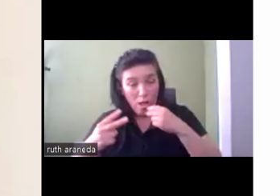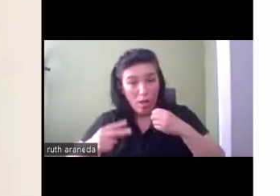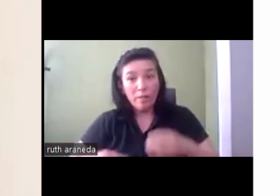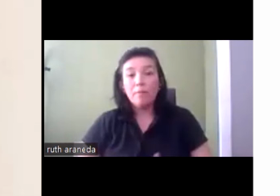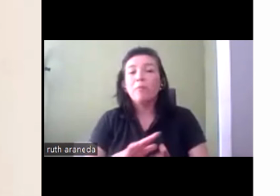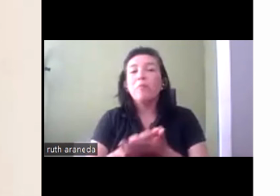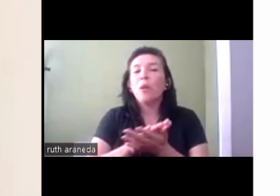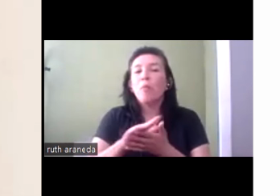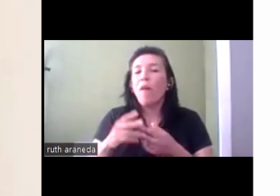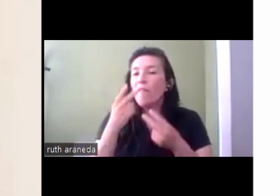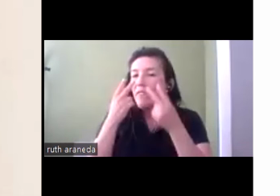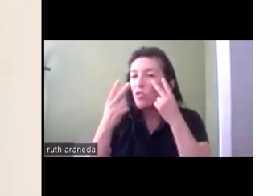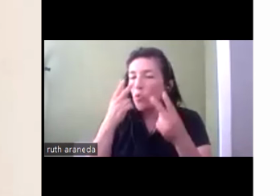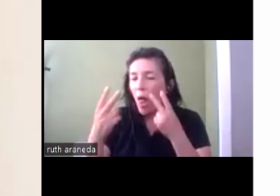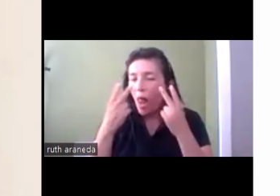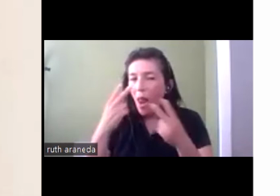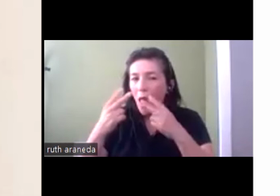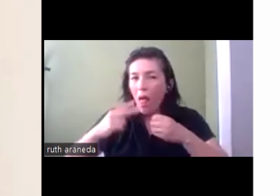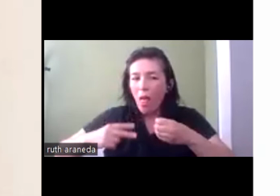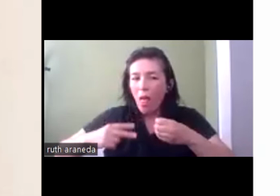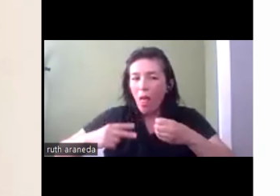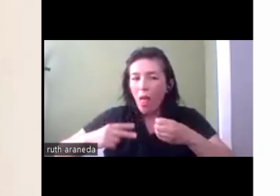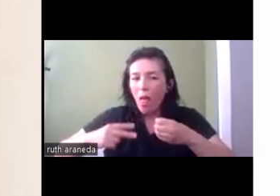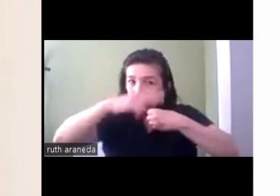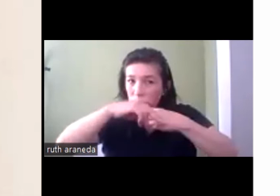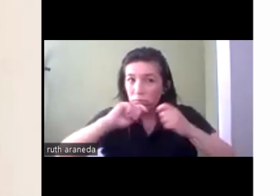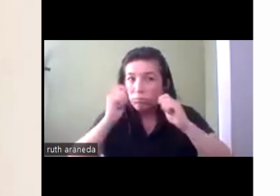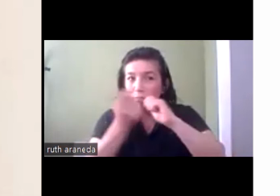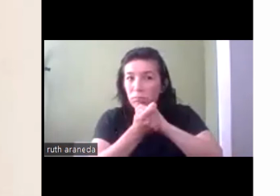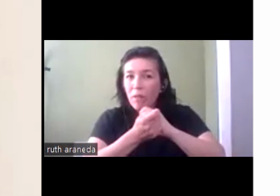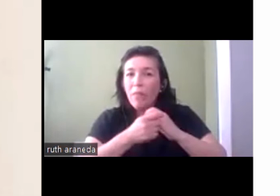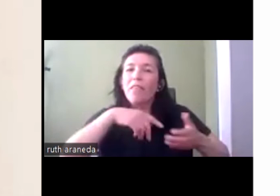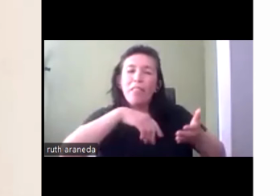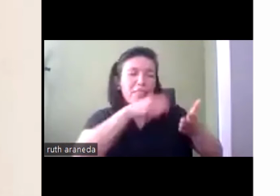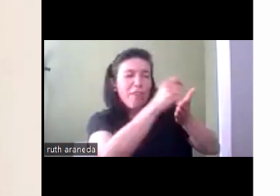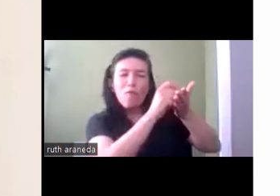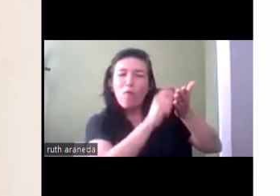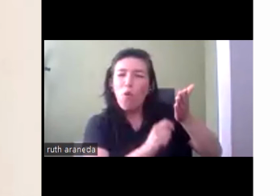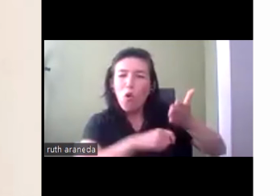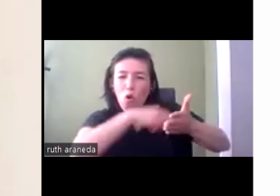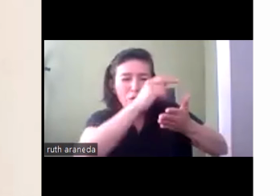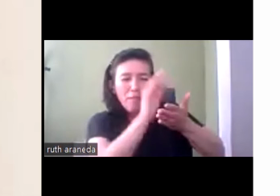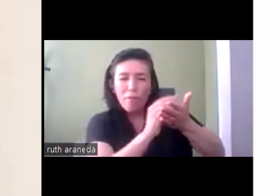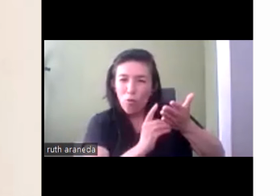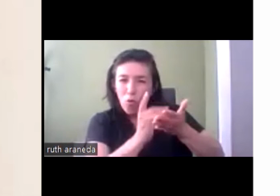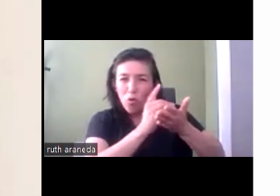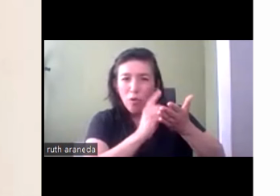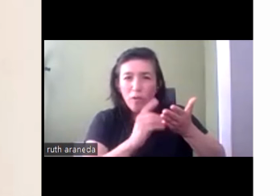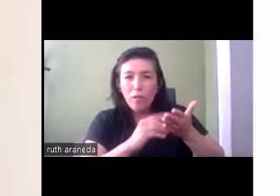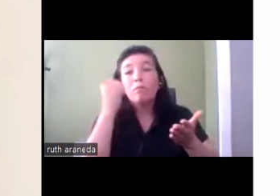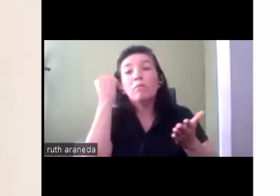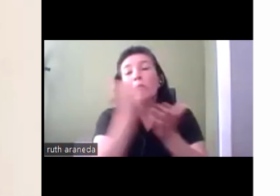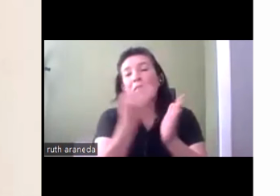visual de Aguita Preincaico tenemos una heterogeneidad de motivos y patrones decorativos que expresan particularidades según valles, remarcando identidades